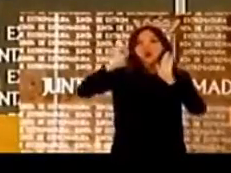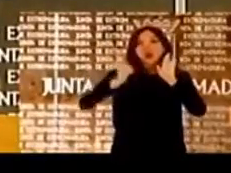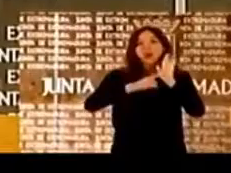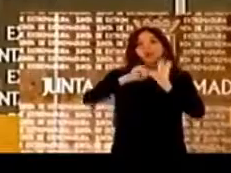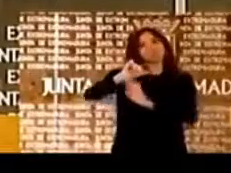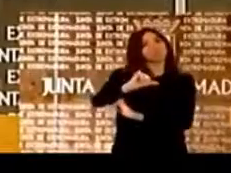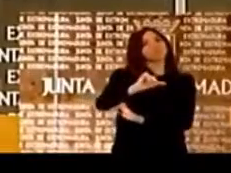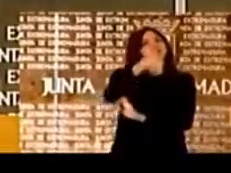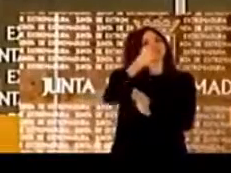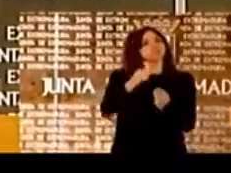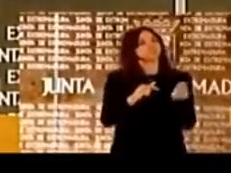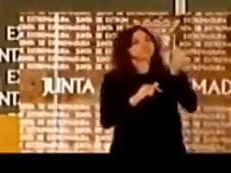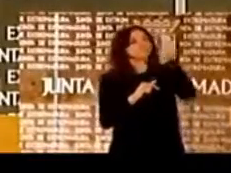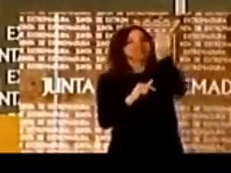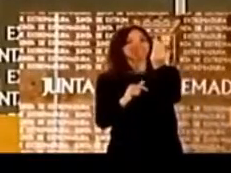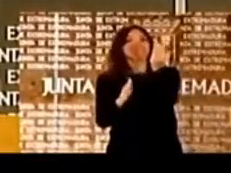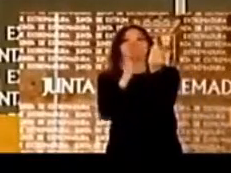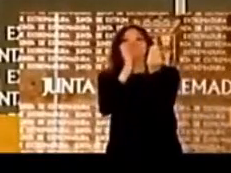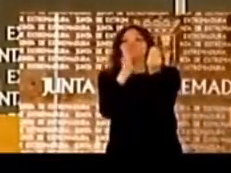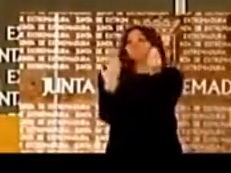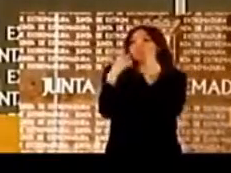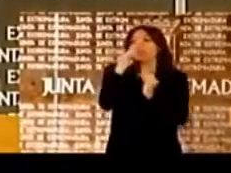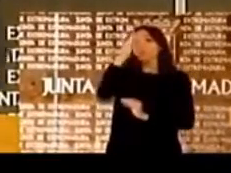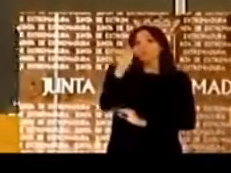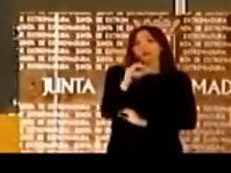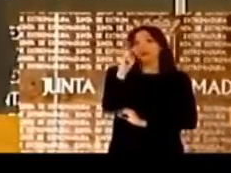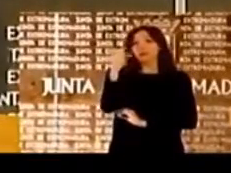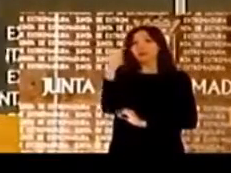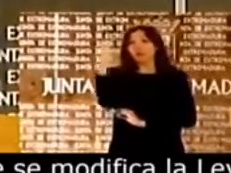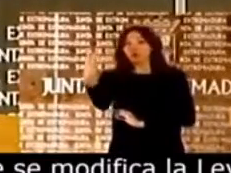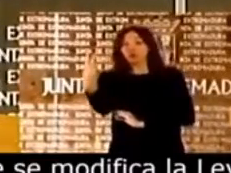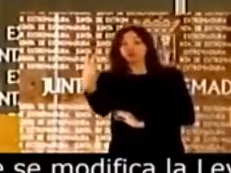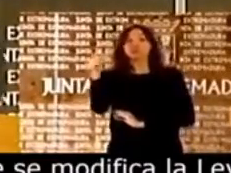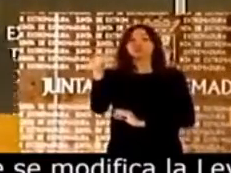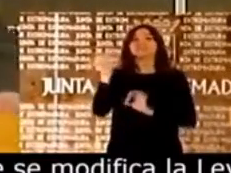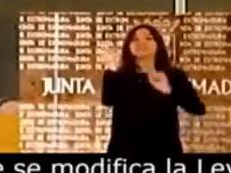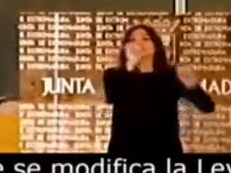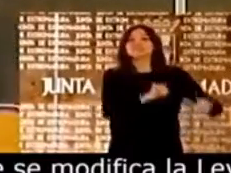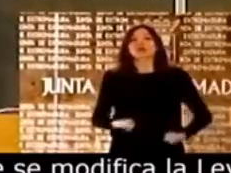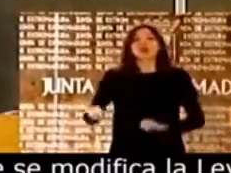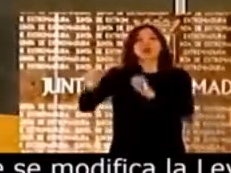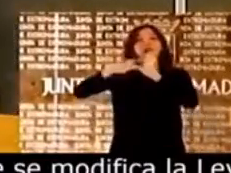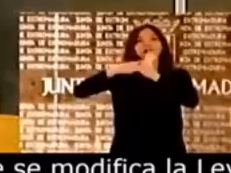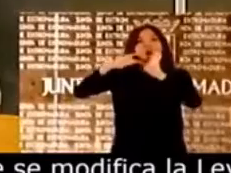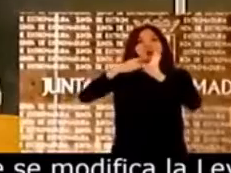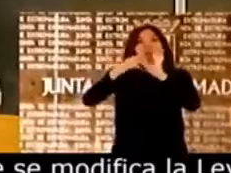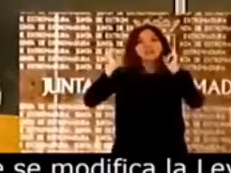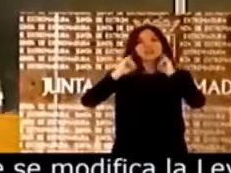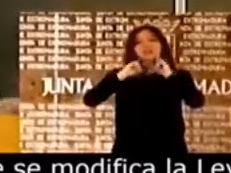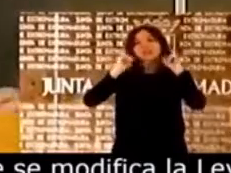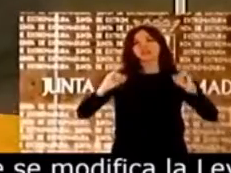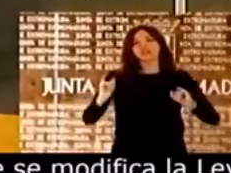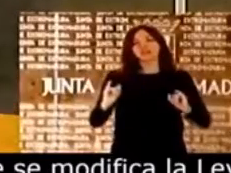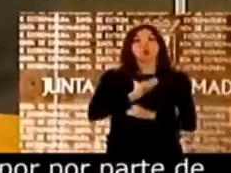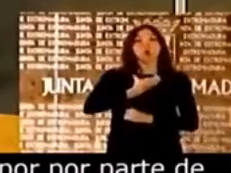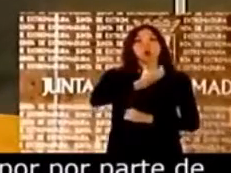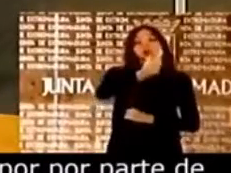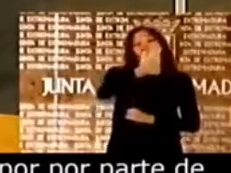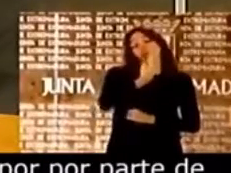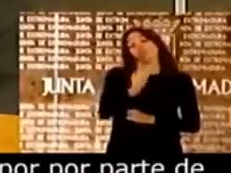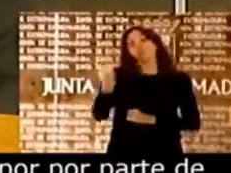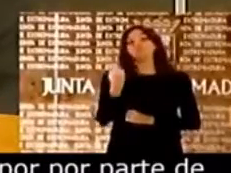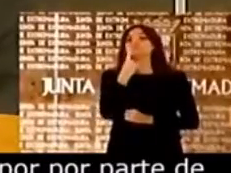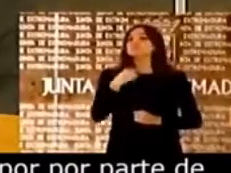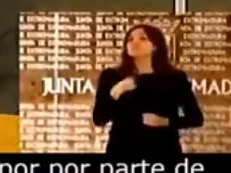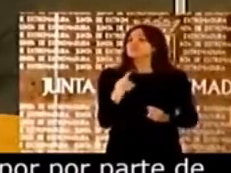por el que se modifica la Ley 2/2002 de protección de la calidad del suministro eléctrico en Extremadura.